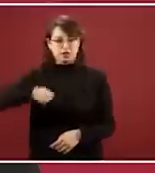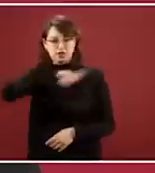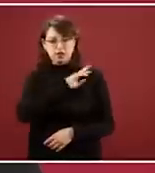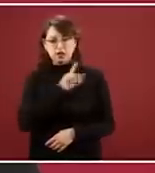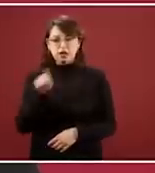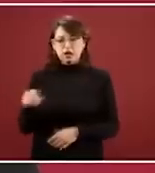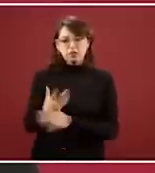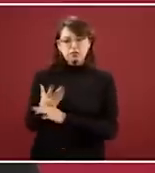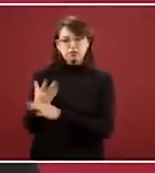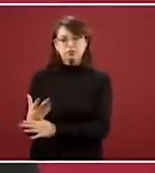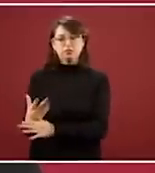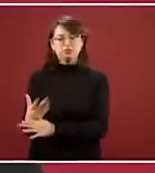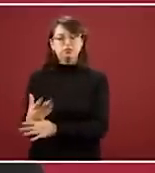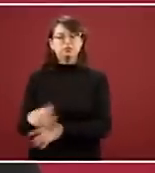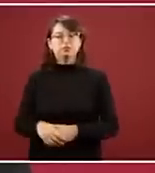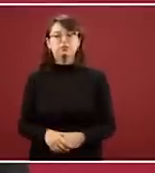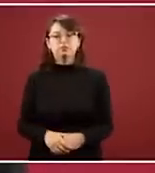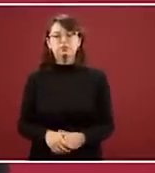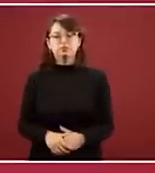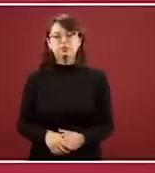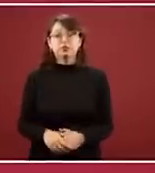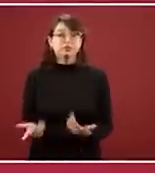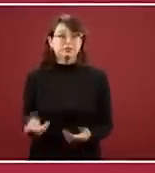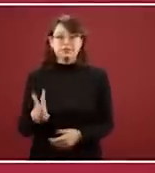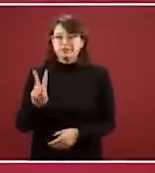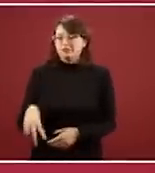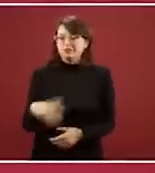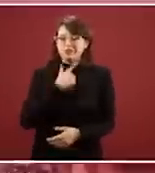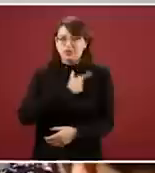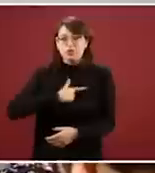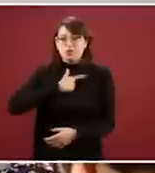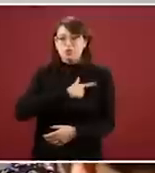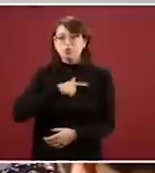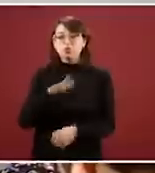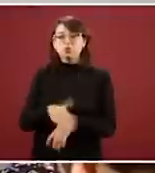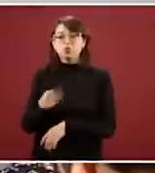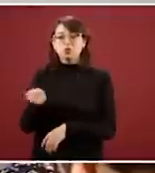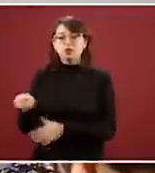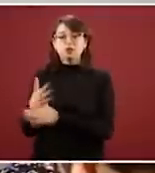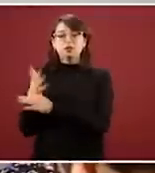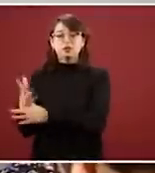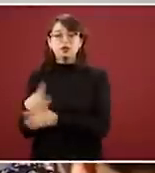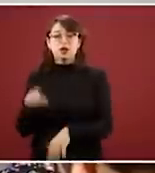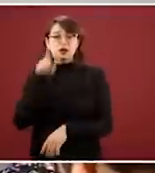tenía pensado, y me dio mucho gusto, hacer en el Zócalo